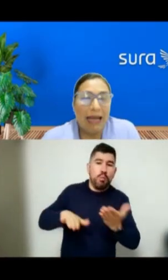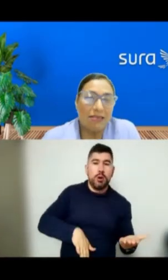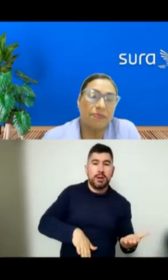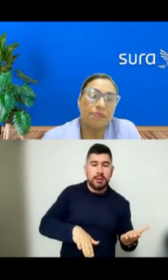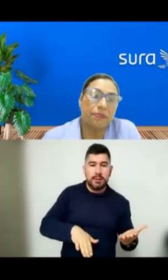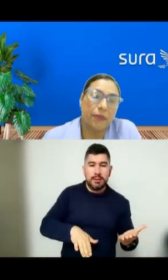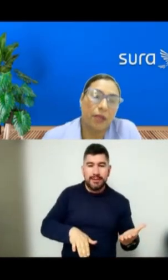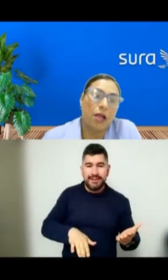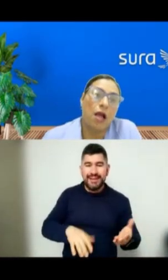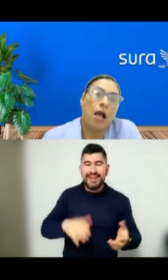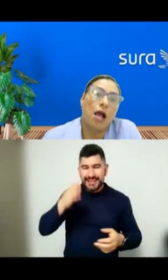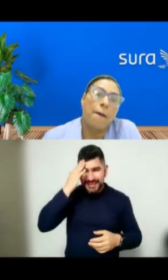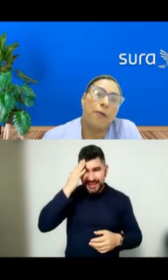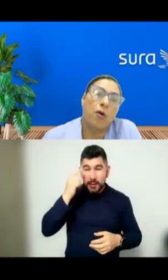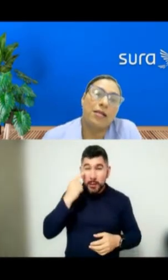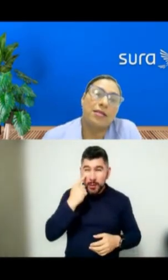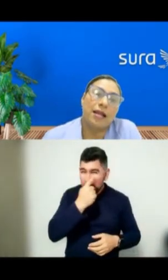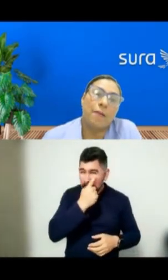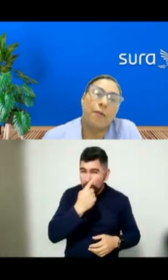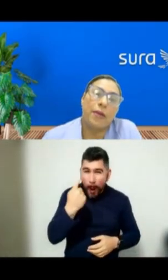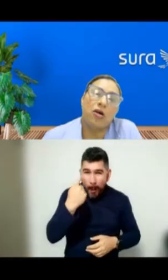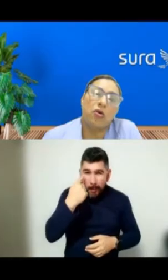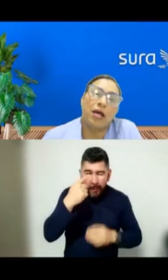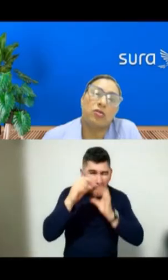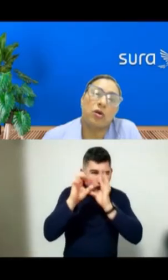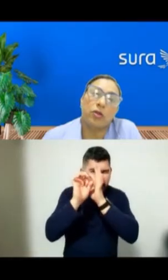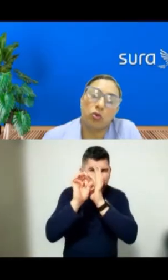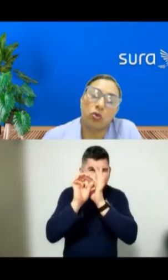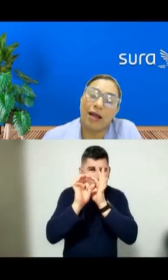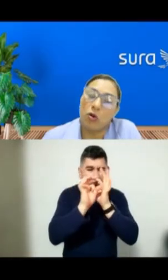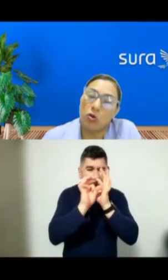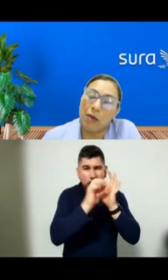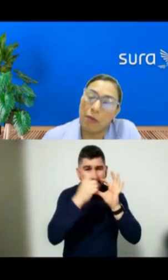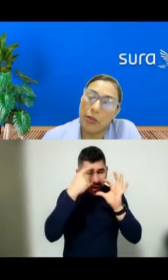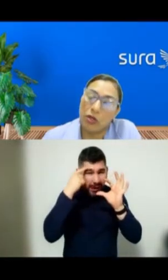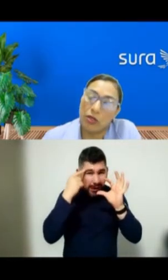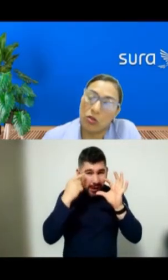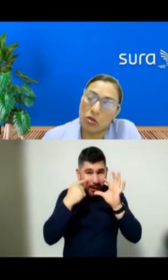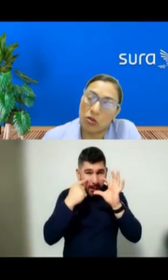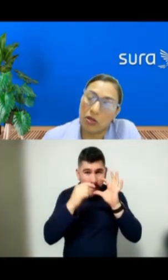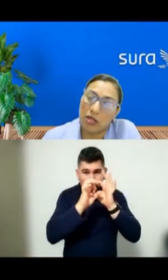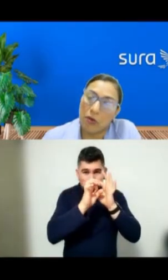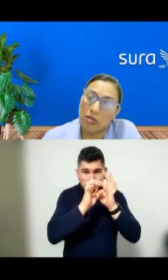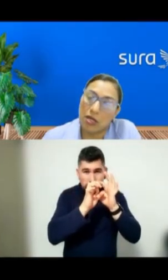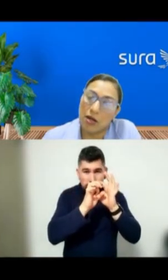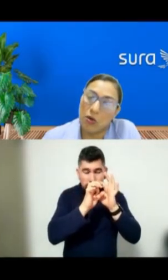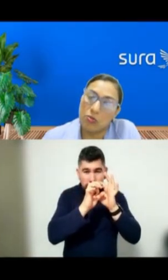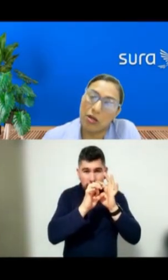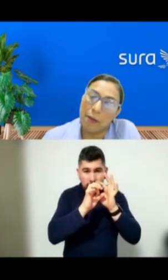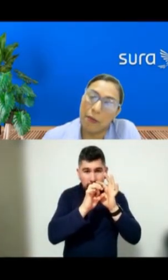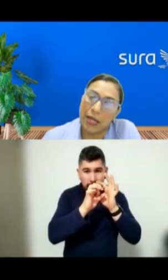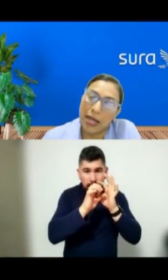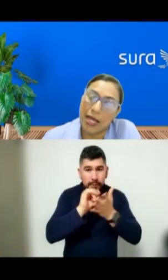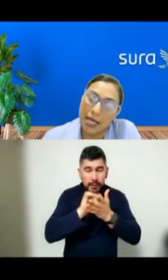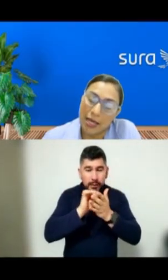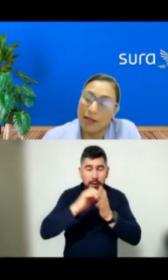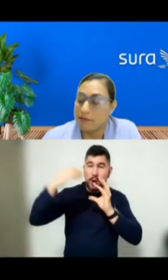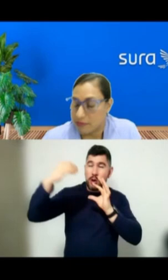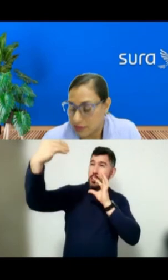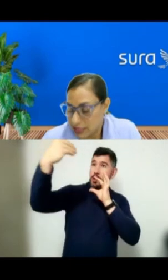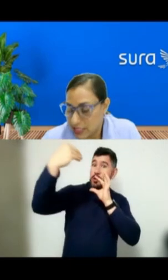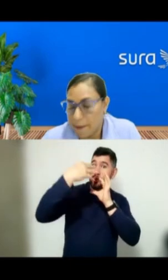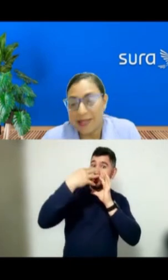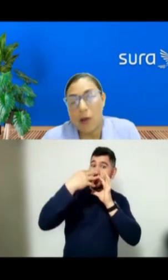nuestras pupilas, provoca el cierre de la pupila y la oscuridad de su apertura a la luz. Al momento que nosotros estamos en la luz, pues la